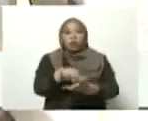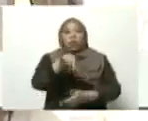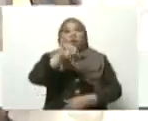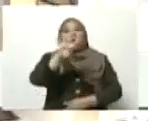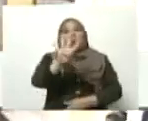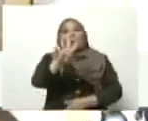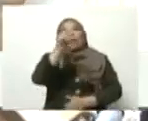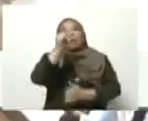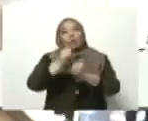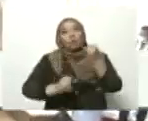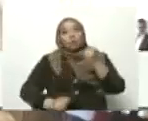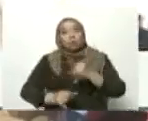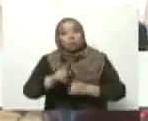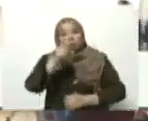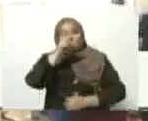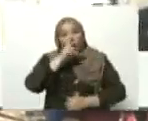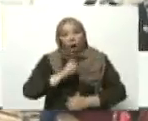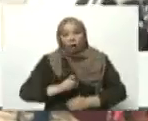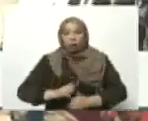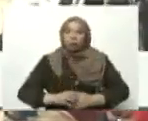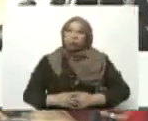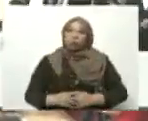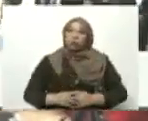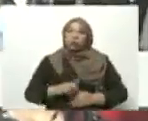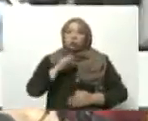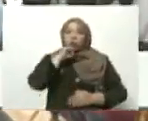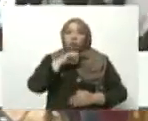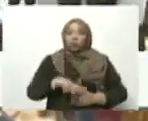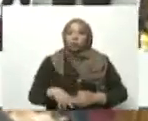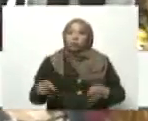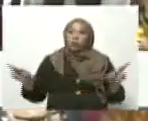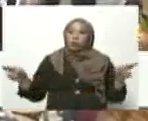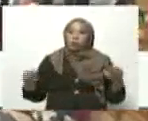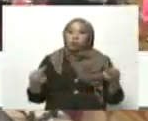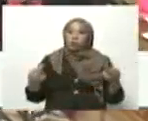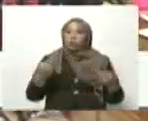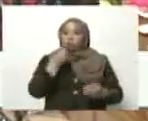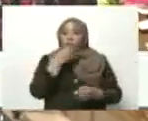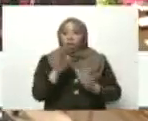4 años, saben. Si sumáramos las historias de todos aquí fuera maravilloso, porque hiciéramos una